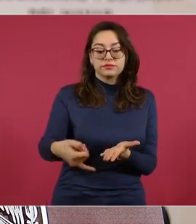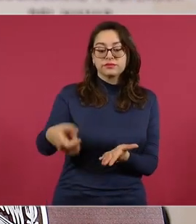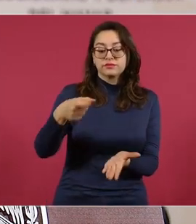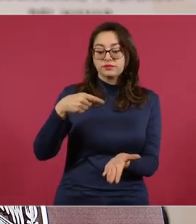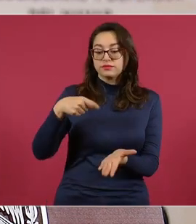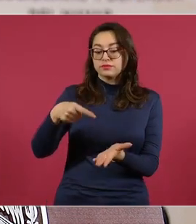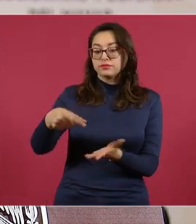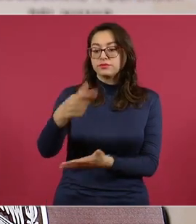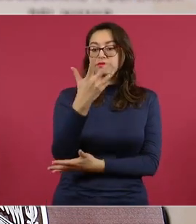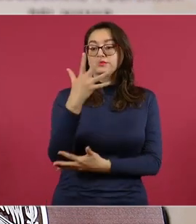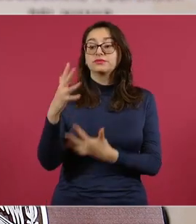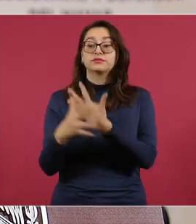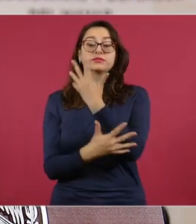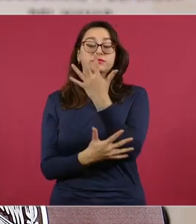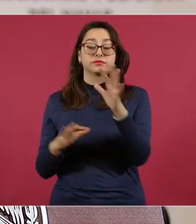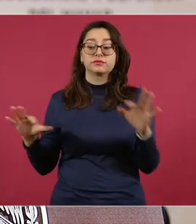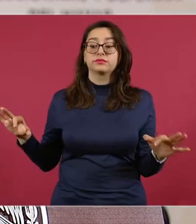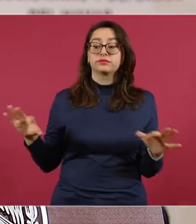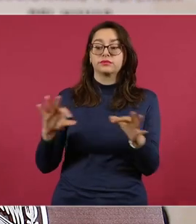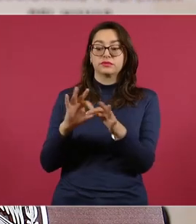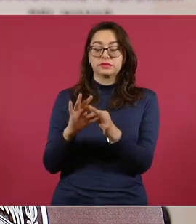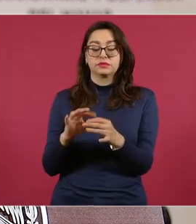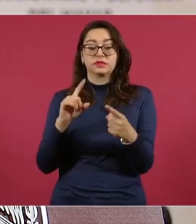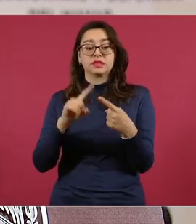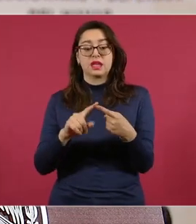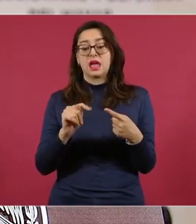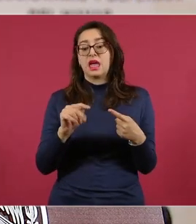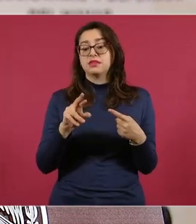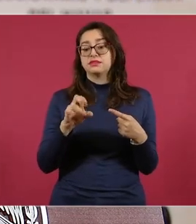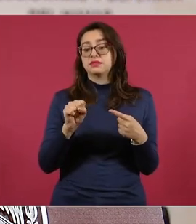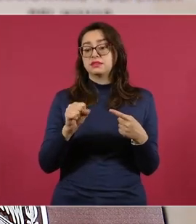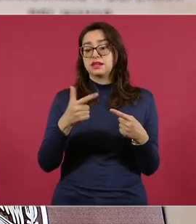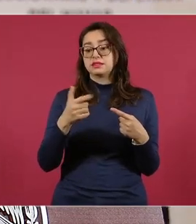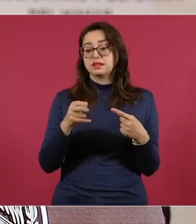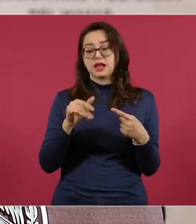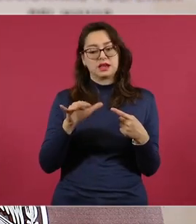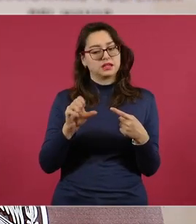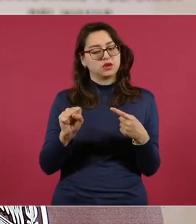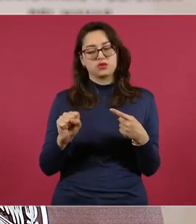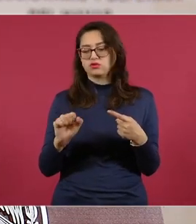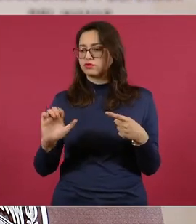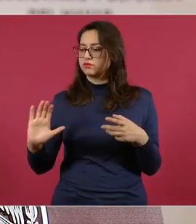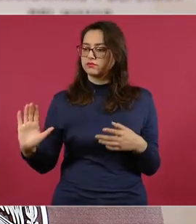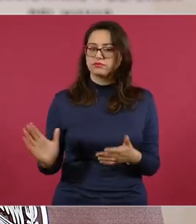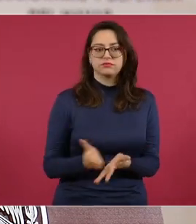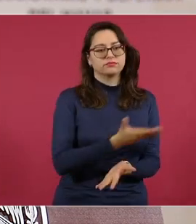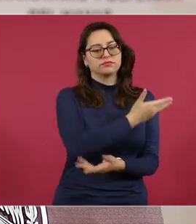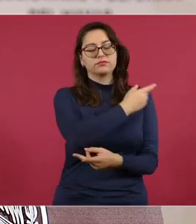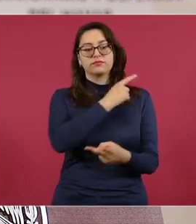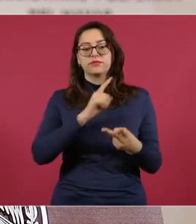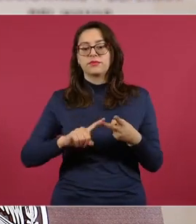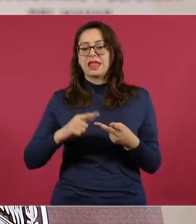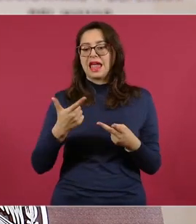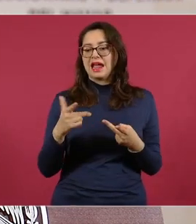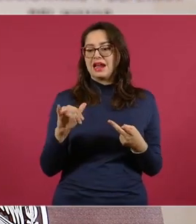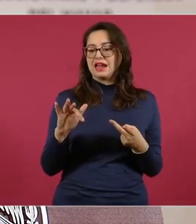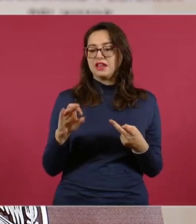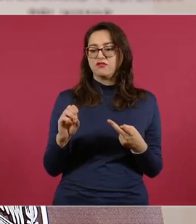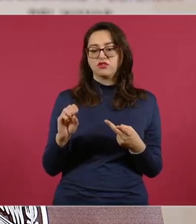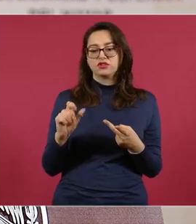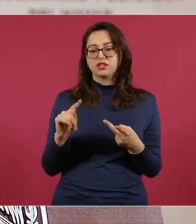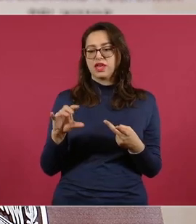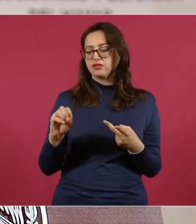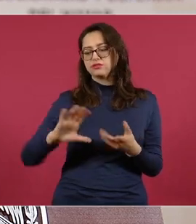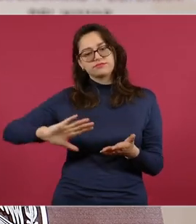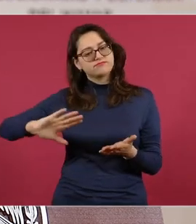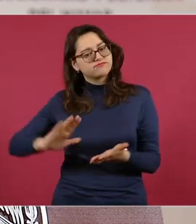sin transgénicos, sin glifosato y con acompañamiento técnico. En este año se